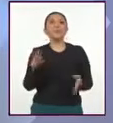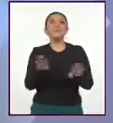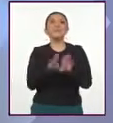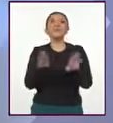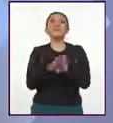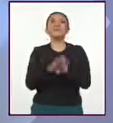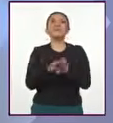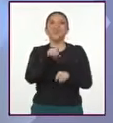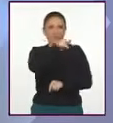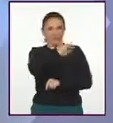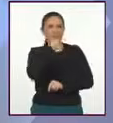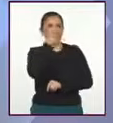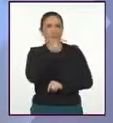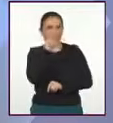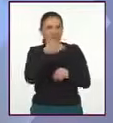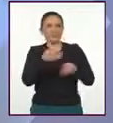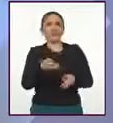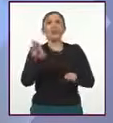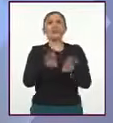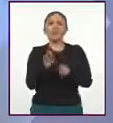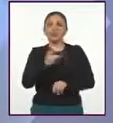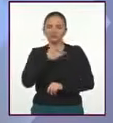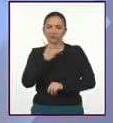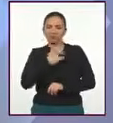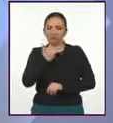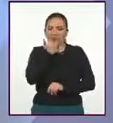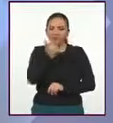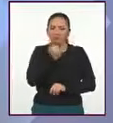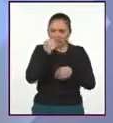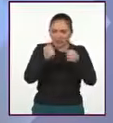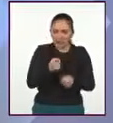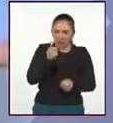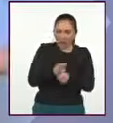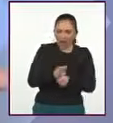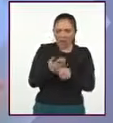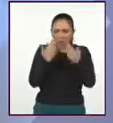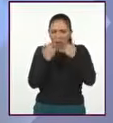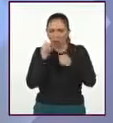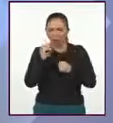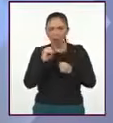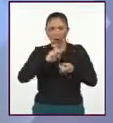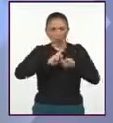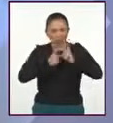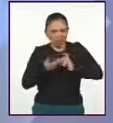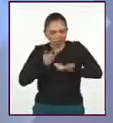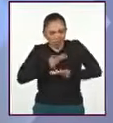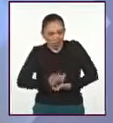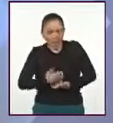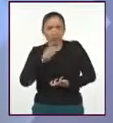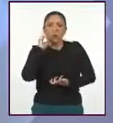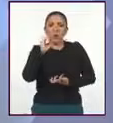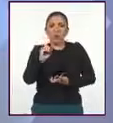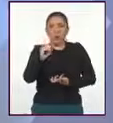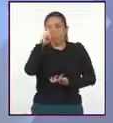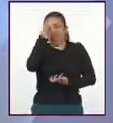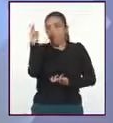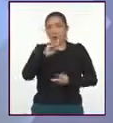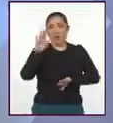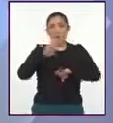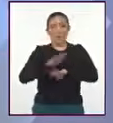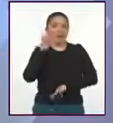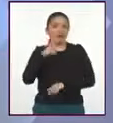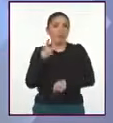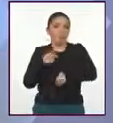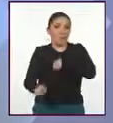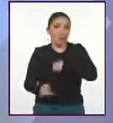usted bien decía, inseguridades o casos como depresión y llegar a lugares que ya son pues peligrosos. Y